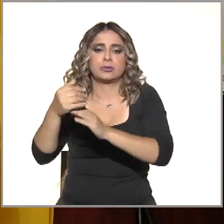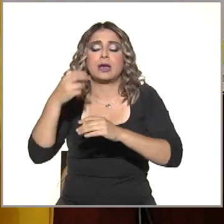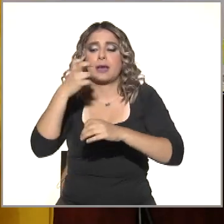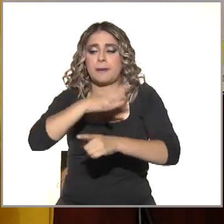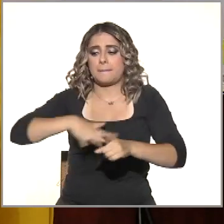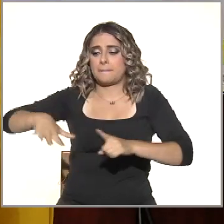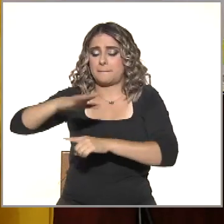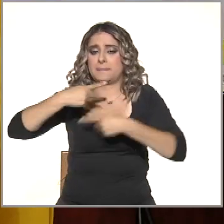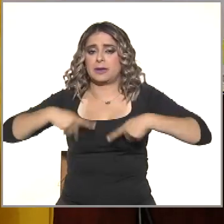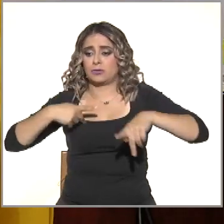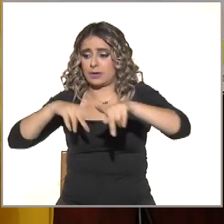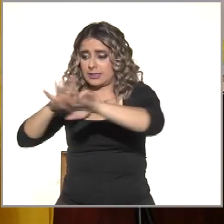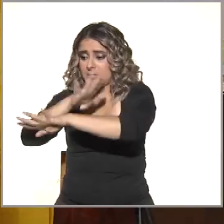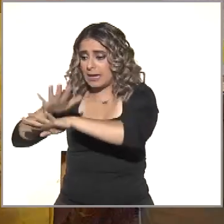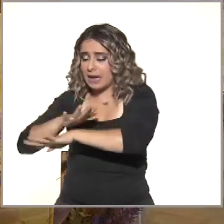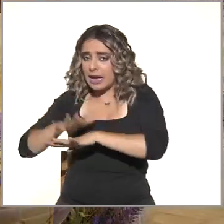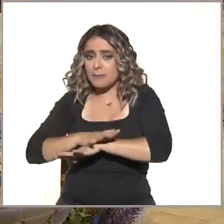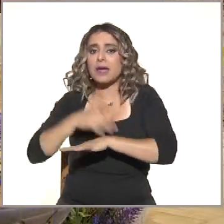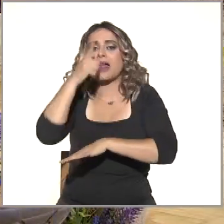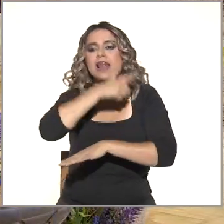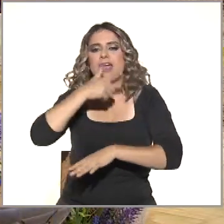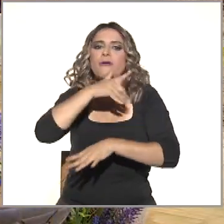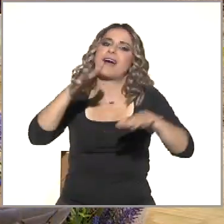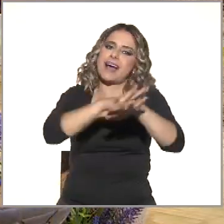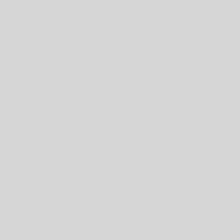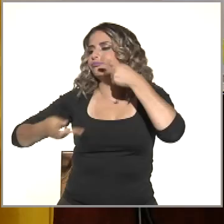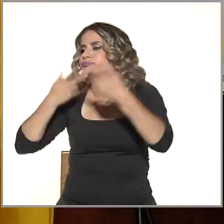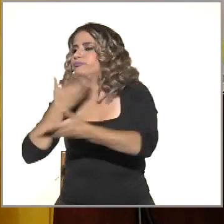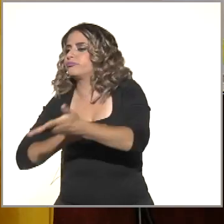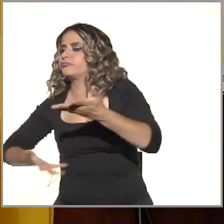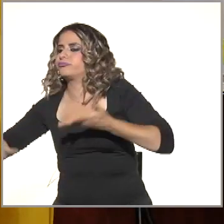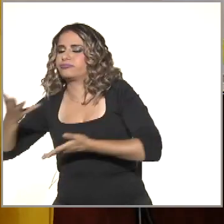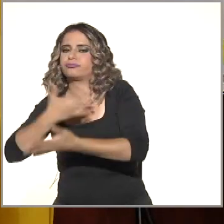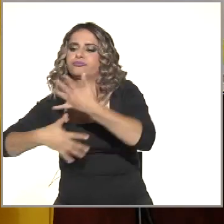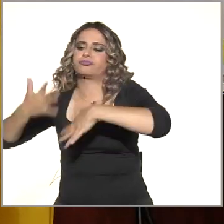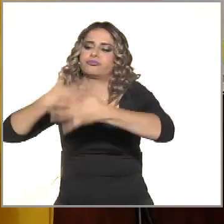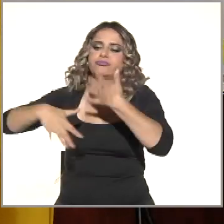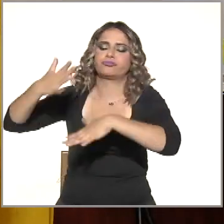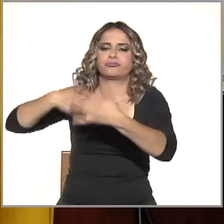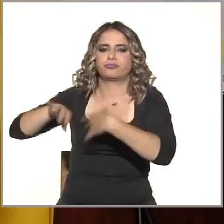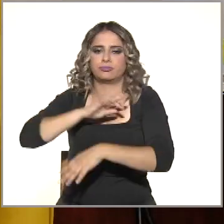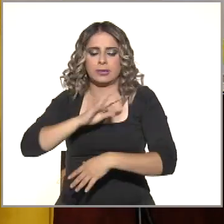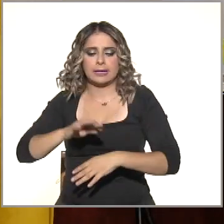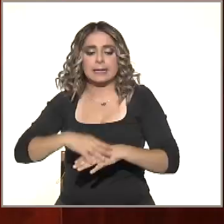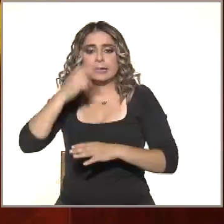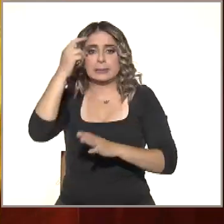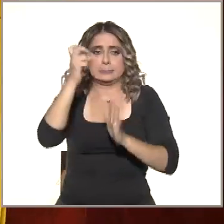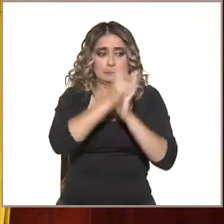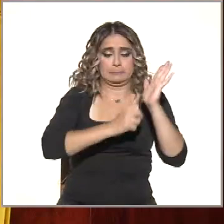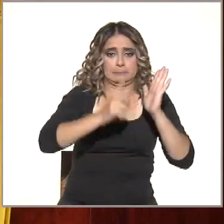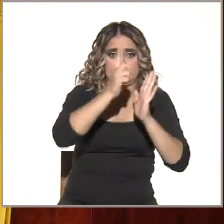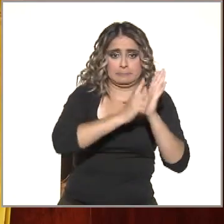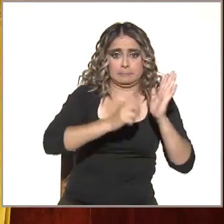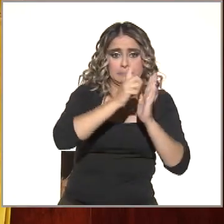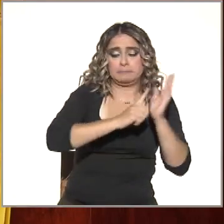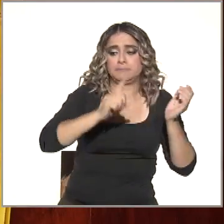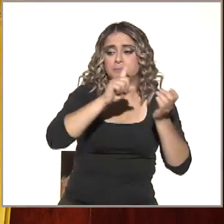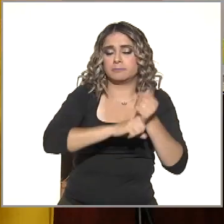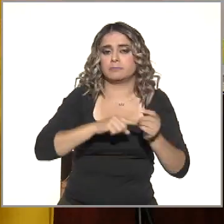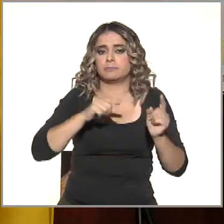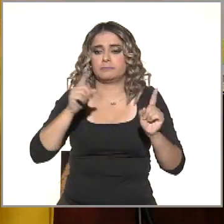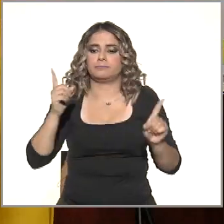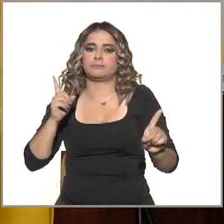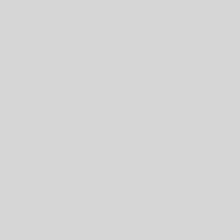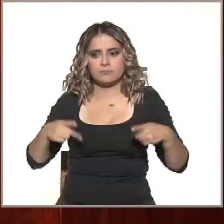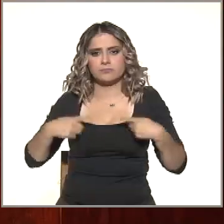y las lenguas tienen que adaptarse a ese cambio. Siempre en un diccionario vamos a la retaguardia de los hablantes, nunca podemos